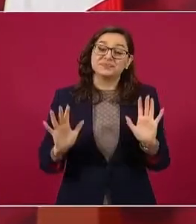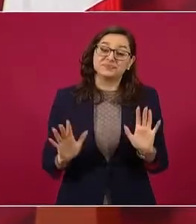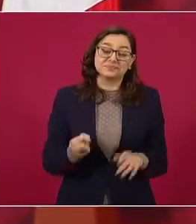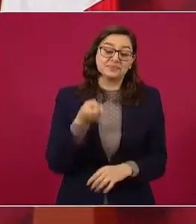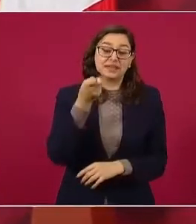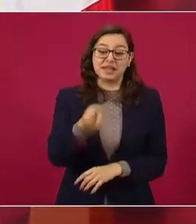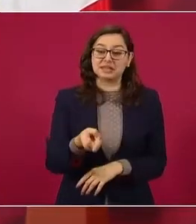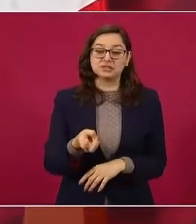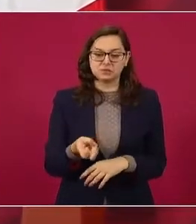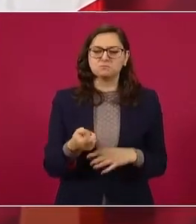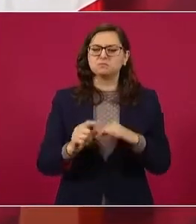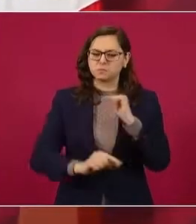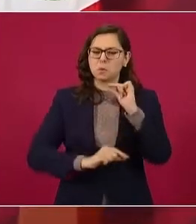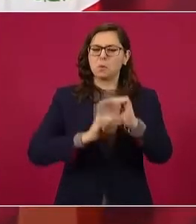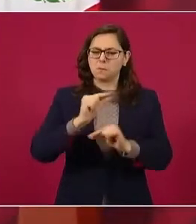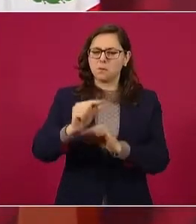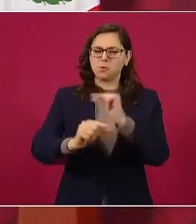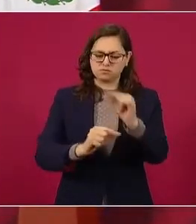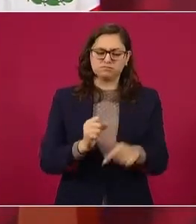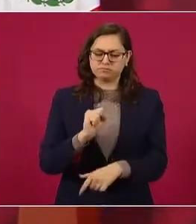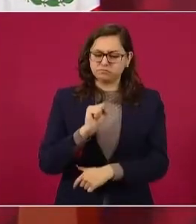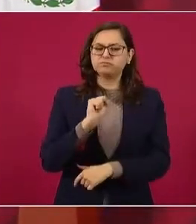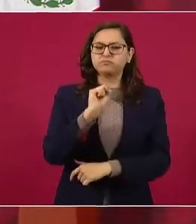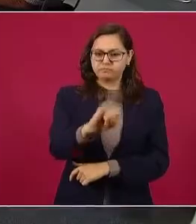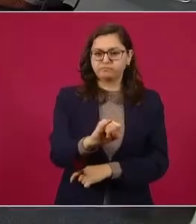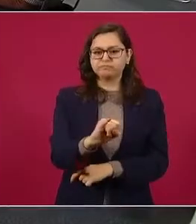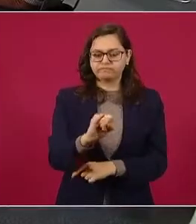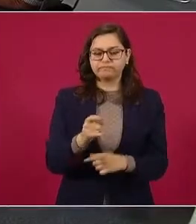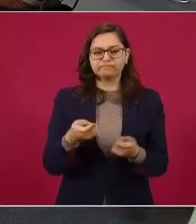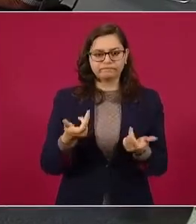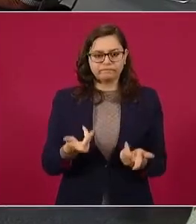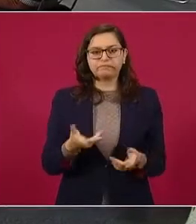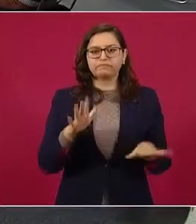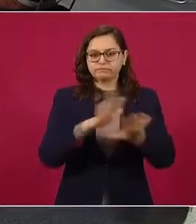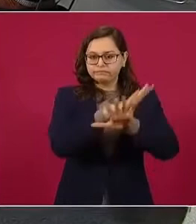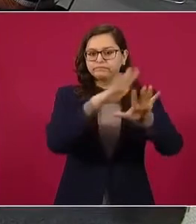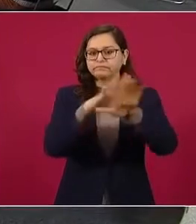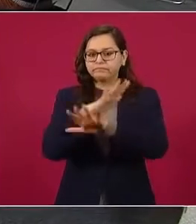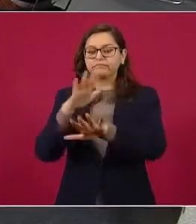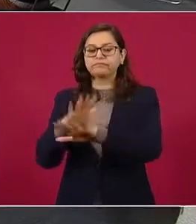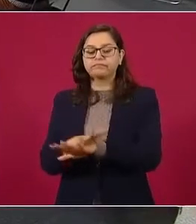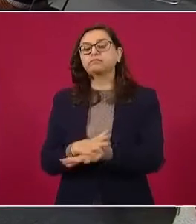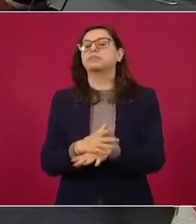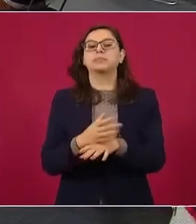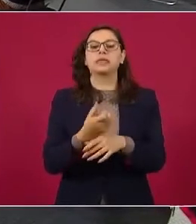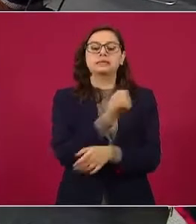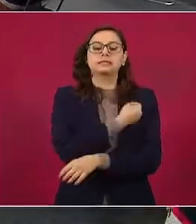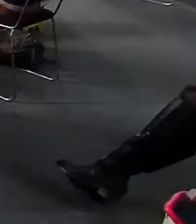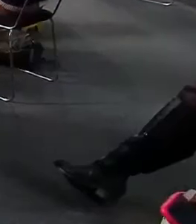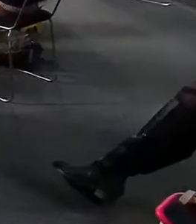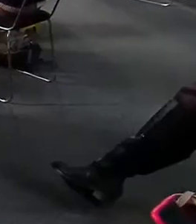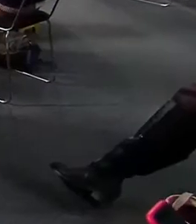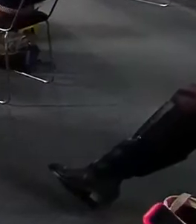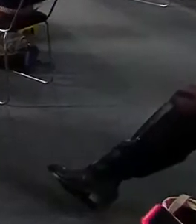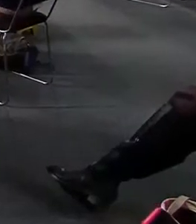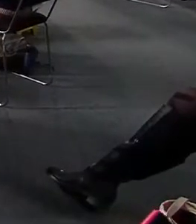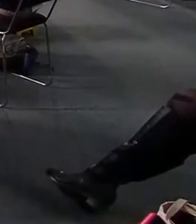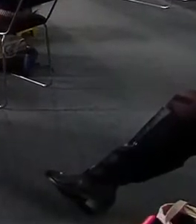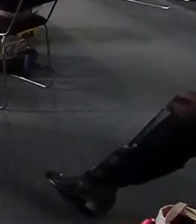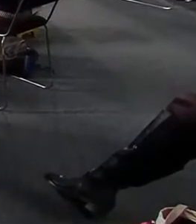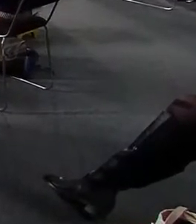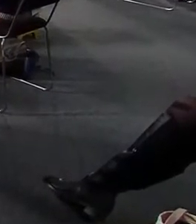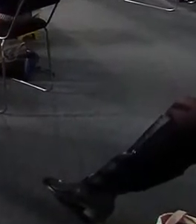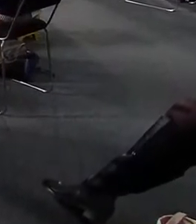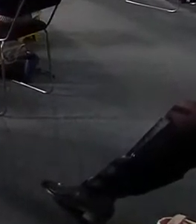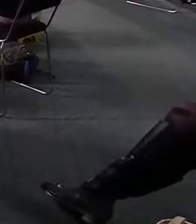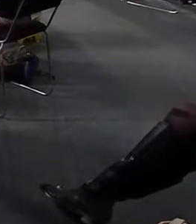continuar con la federalización, lo que tú estás comentando. Los médicos lo mismo, el compromiso es que no